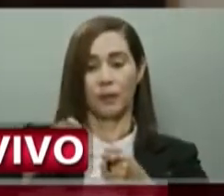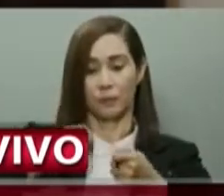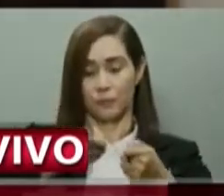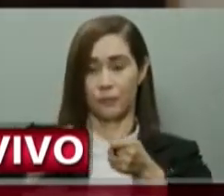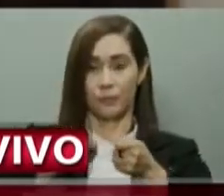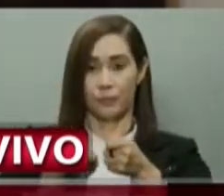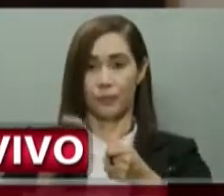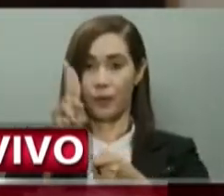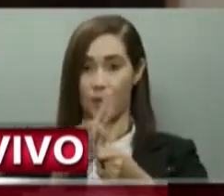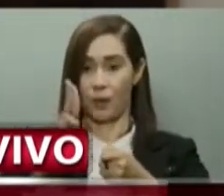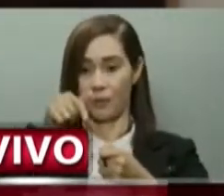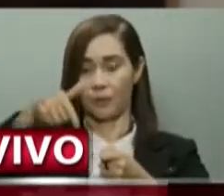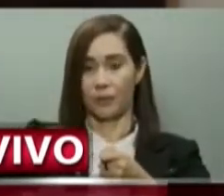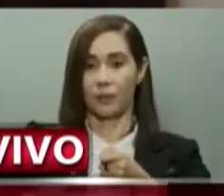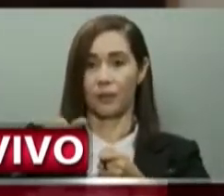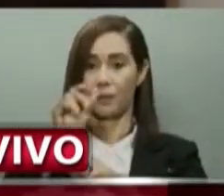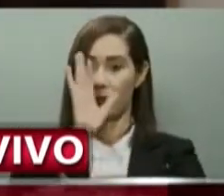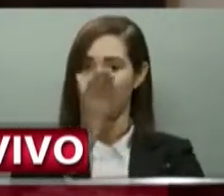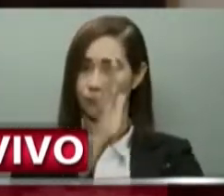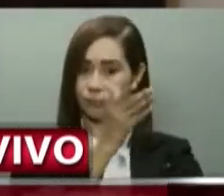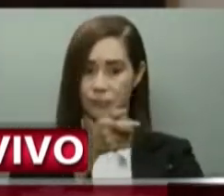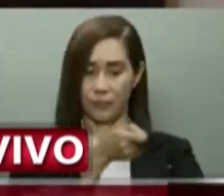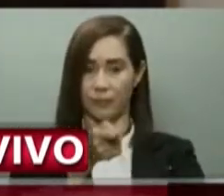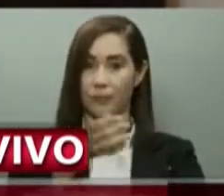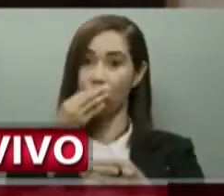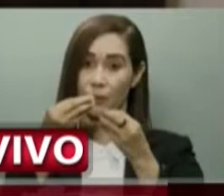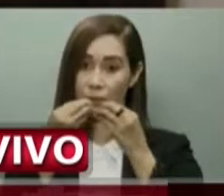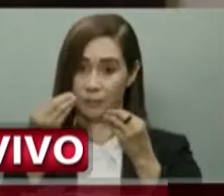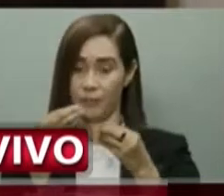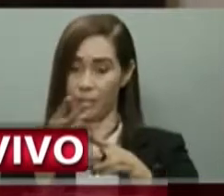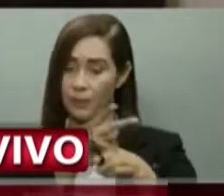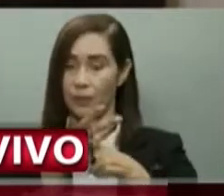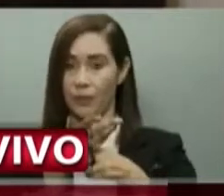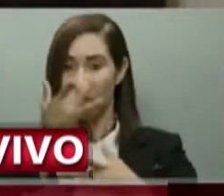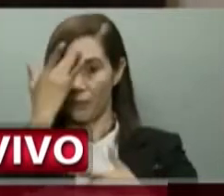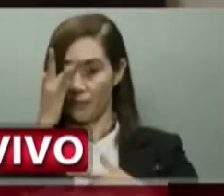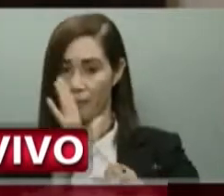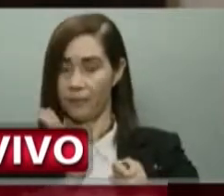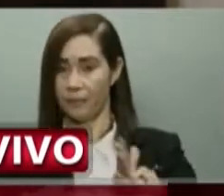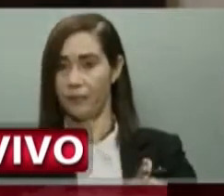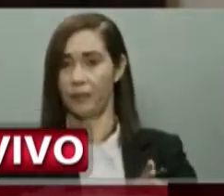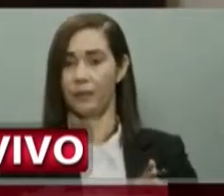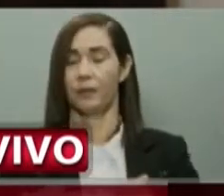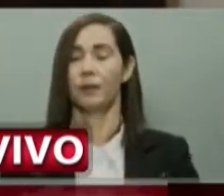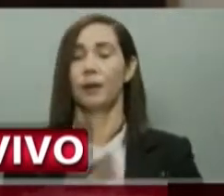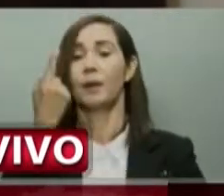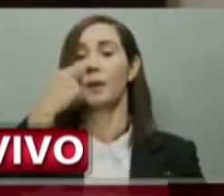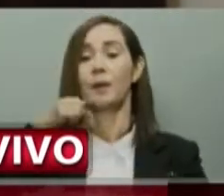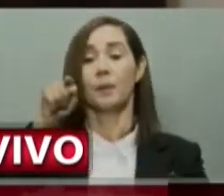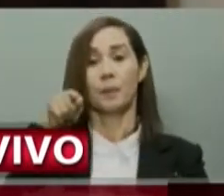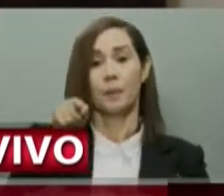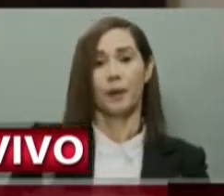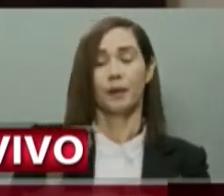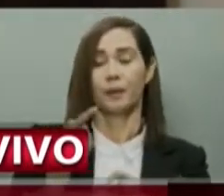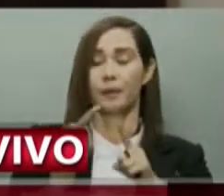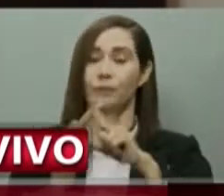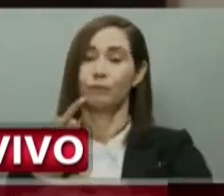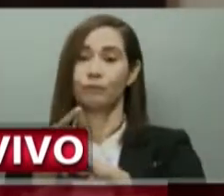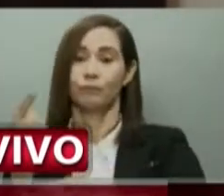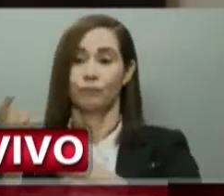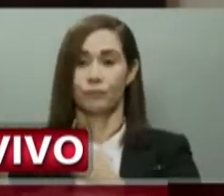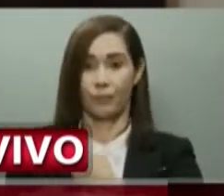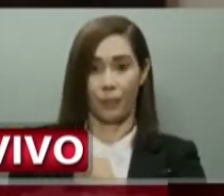fertilizantes utilizados en nuestro país. De esta manera, no vamos a permitir que en los próximos